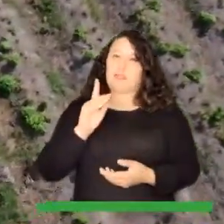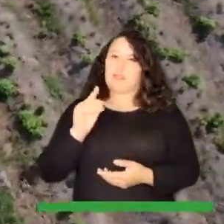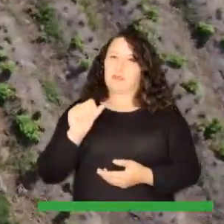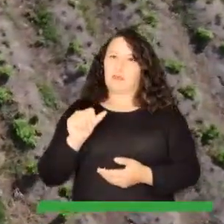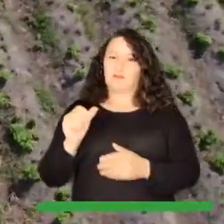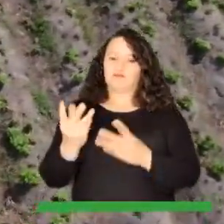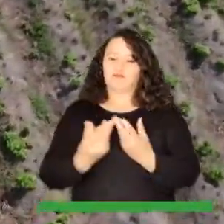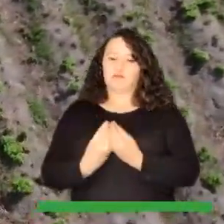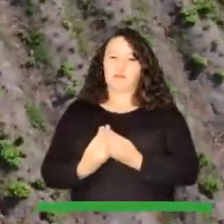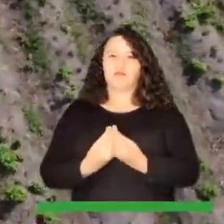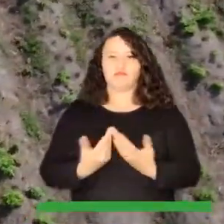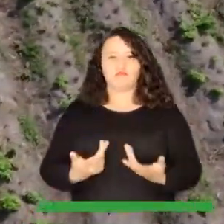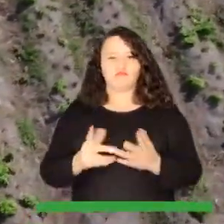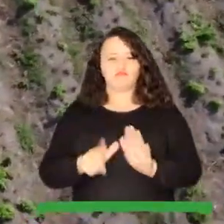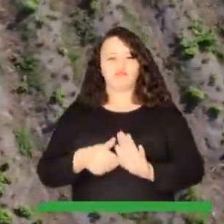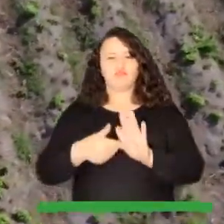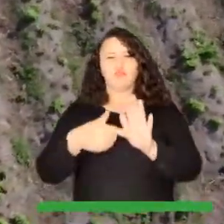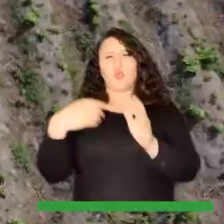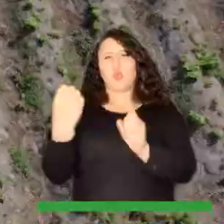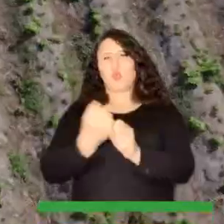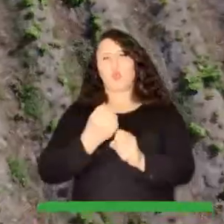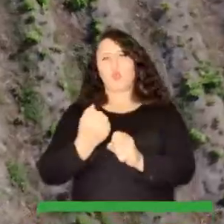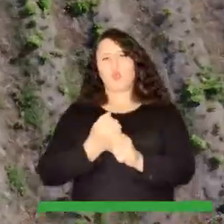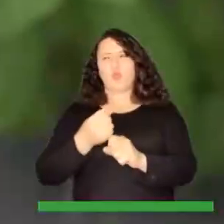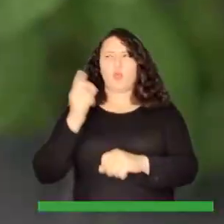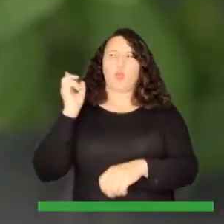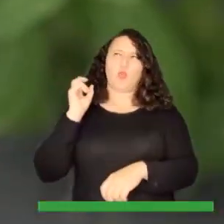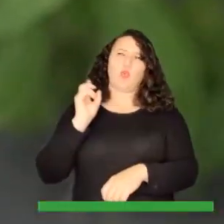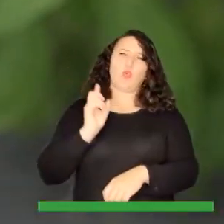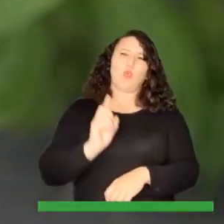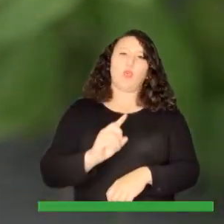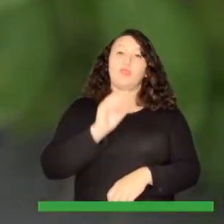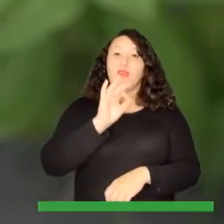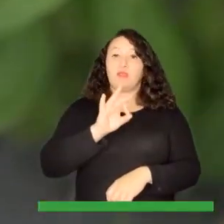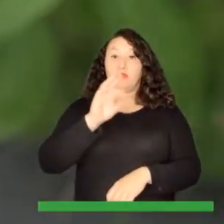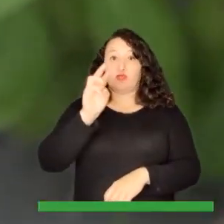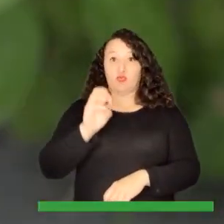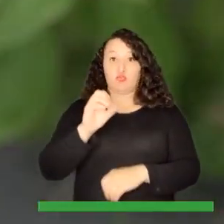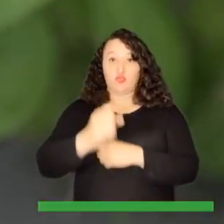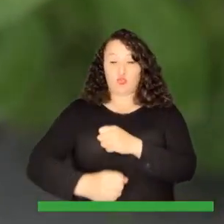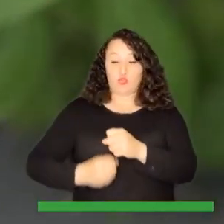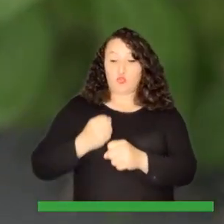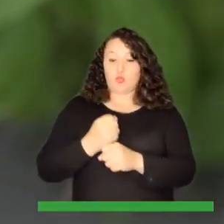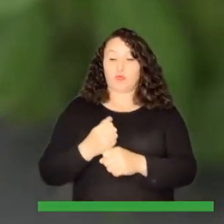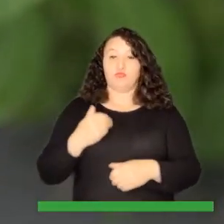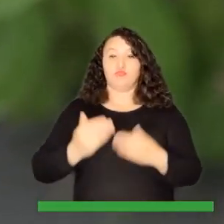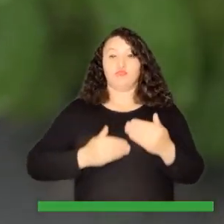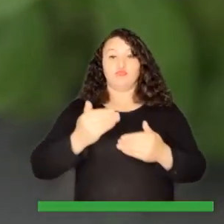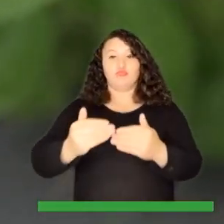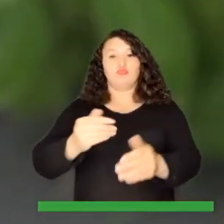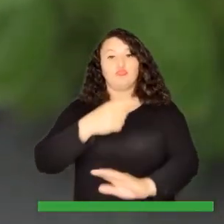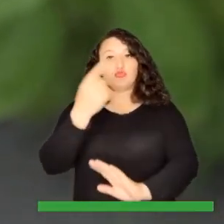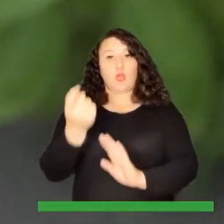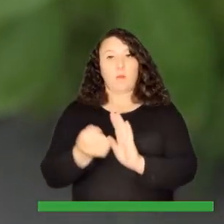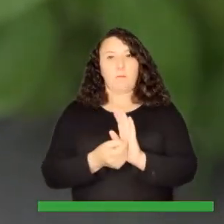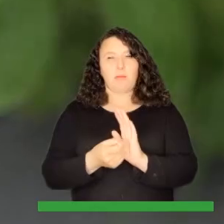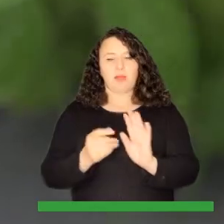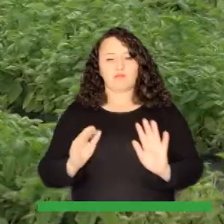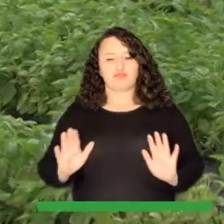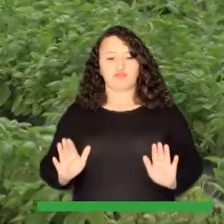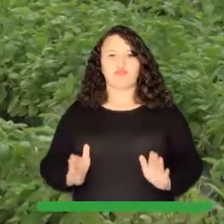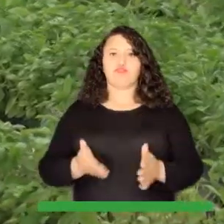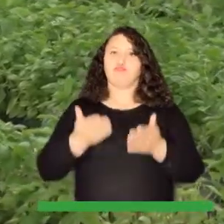para mostrar el trabajo que durante más de 38 años que lleva el instituto haciendo todo su proceso de mejora